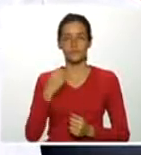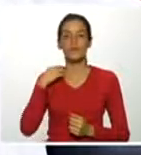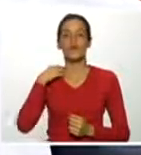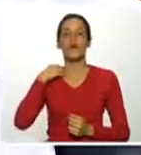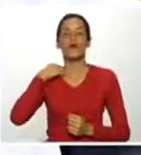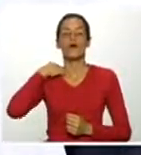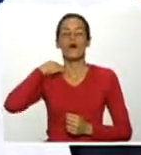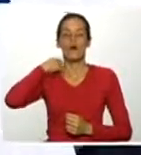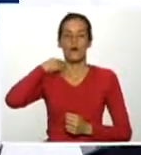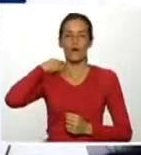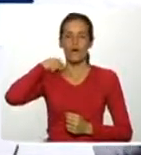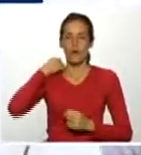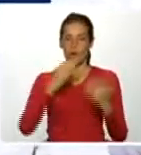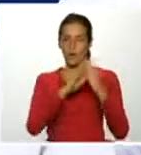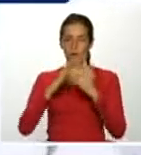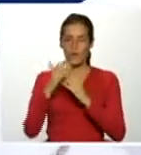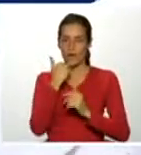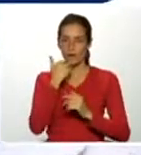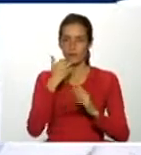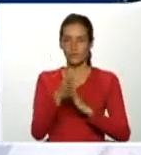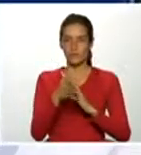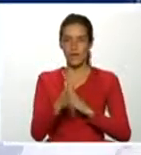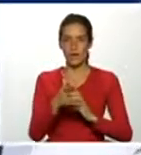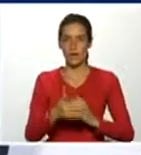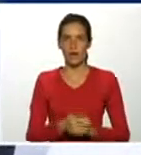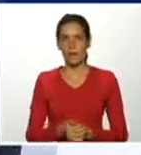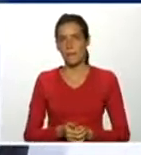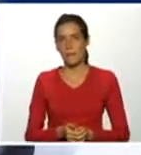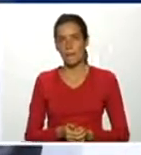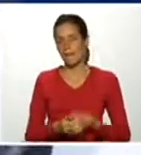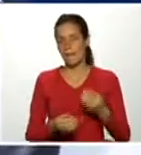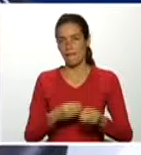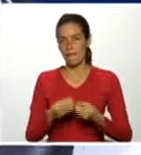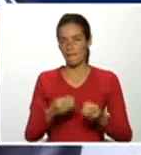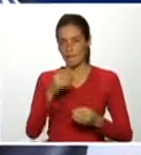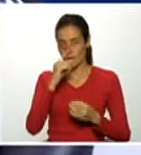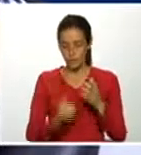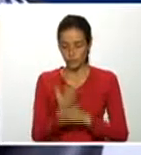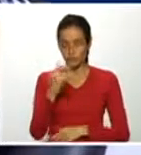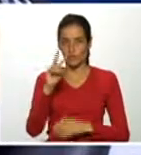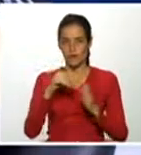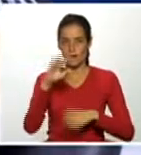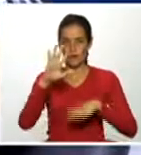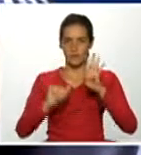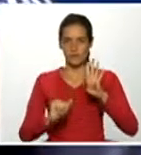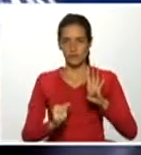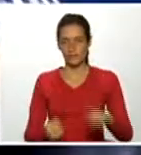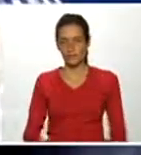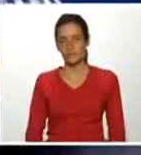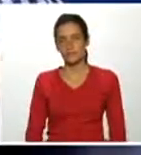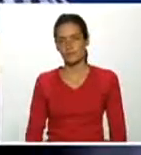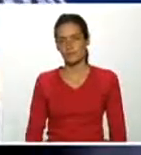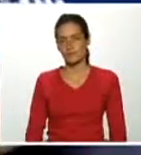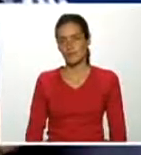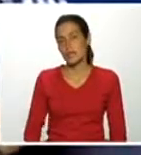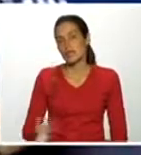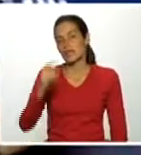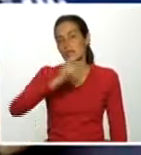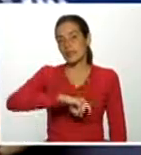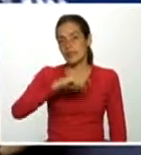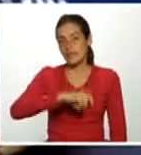Esta comunidad Bachaco B nace desde el año 2014, desde la